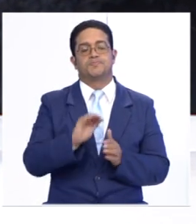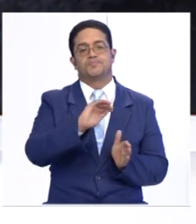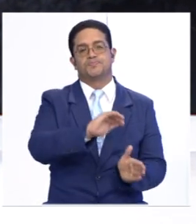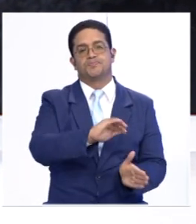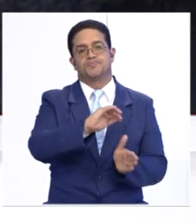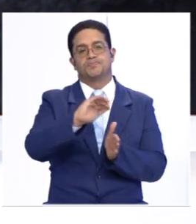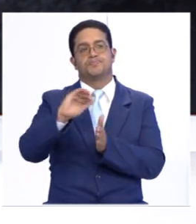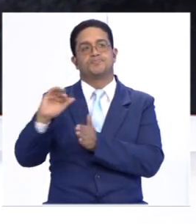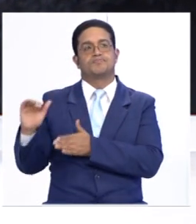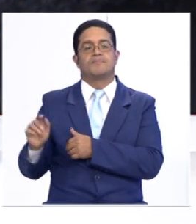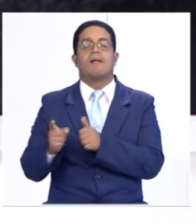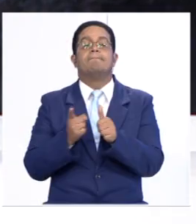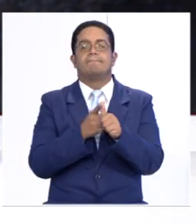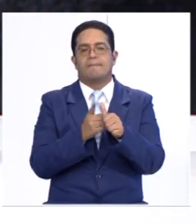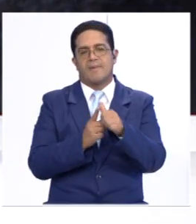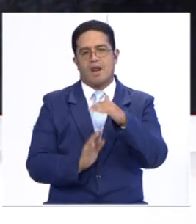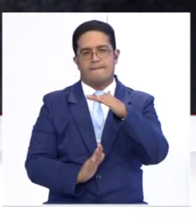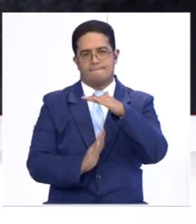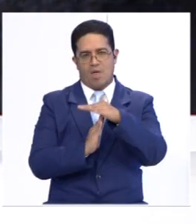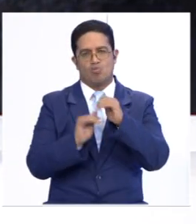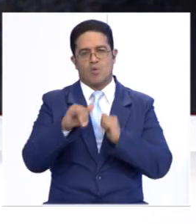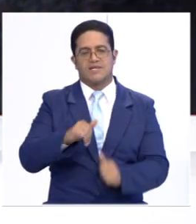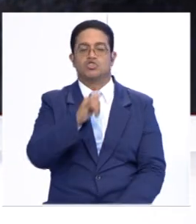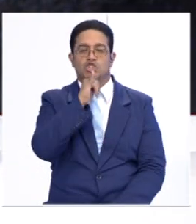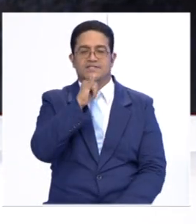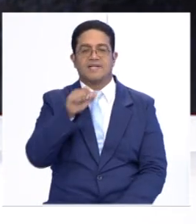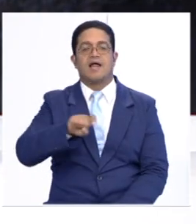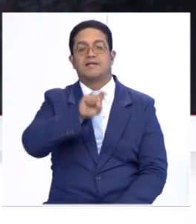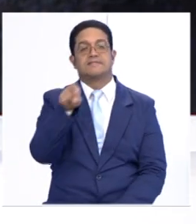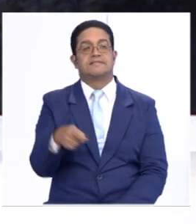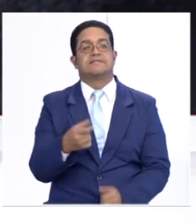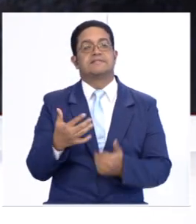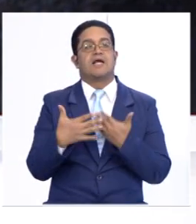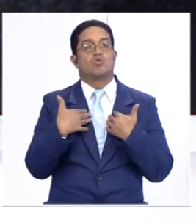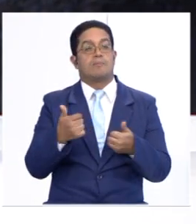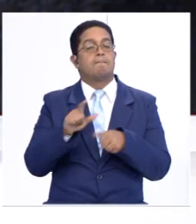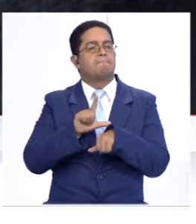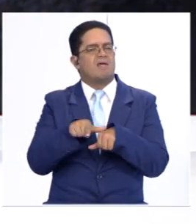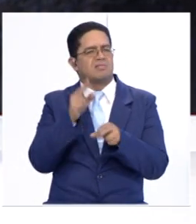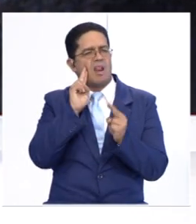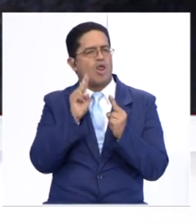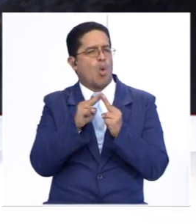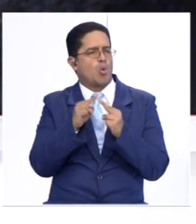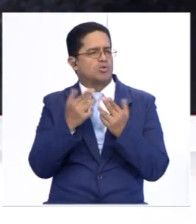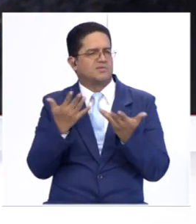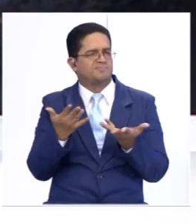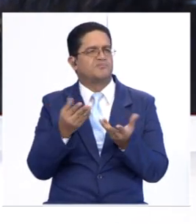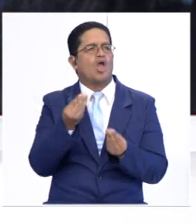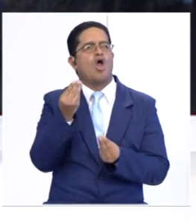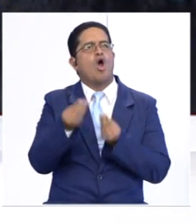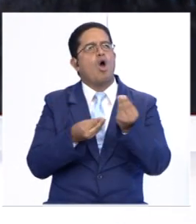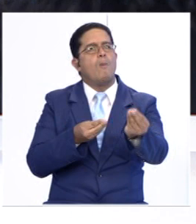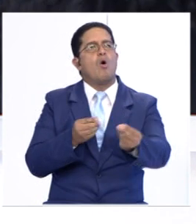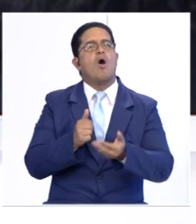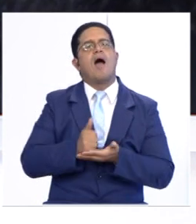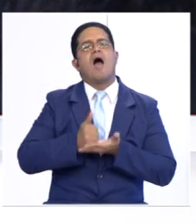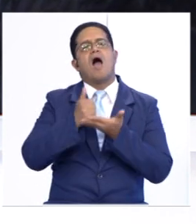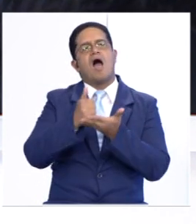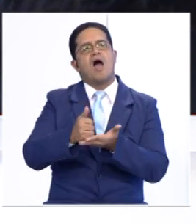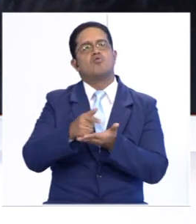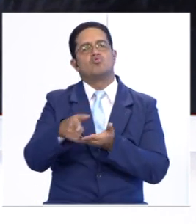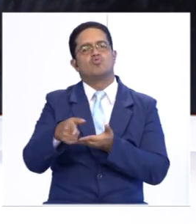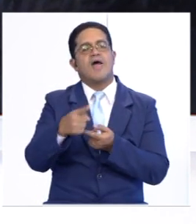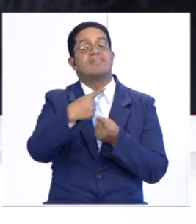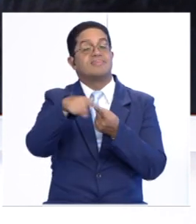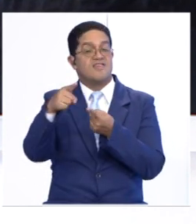a realizar la primera pausa aquí en Noticias Globovisión Salud. En la próxima parte conoceremos también los aportes que se están realizando desde las